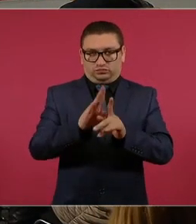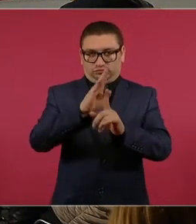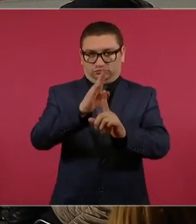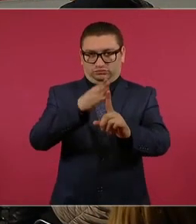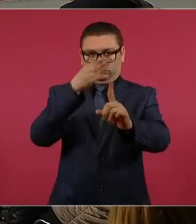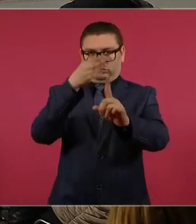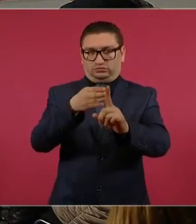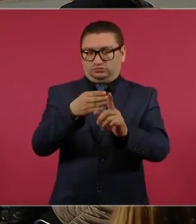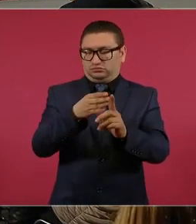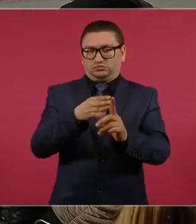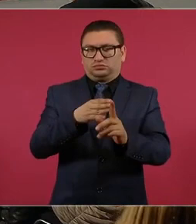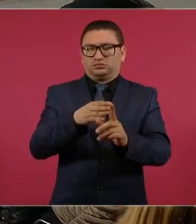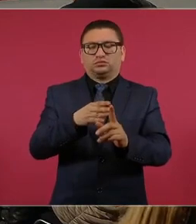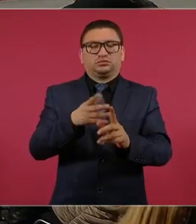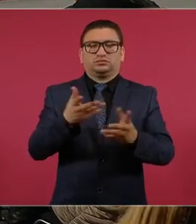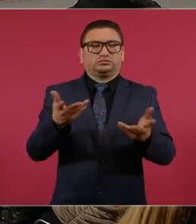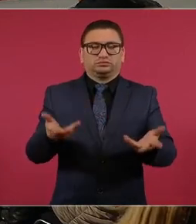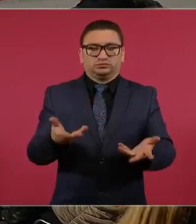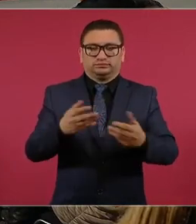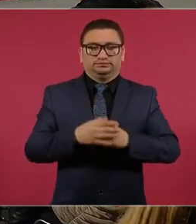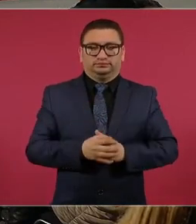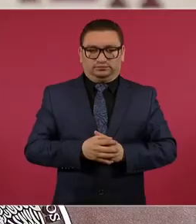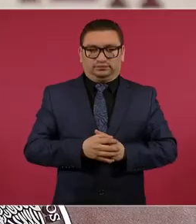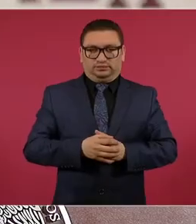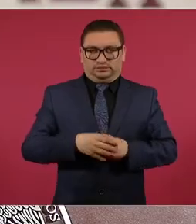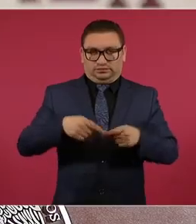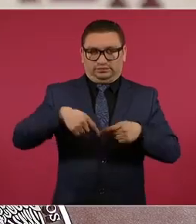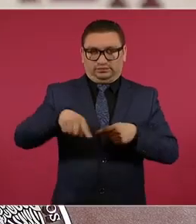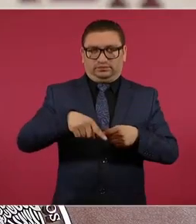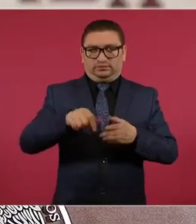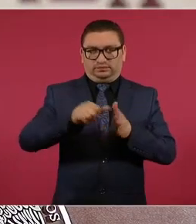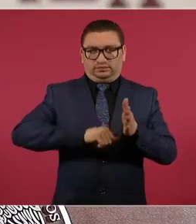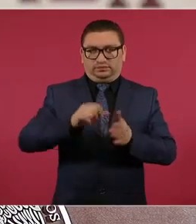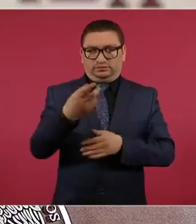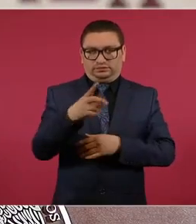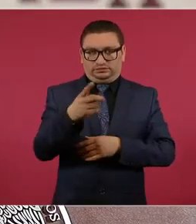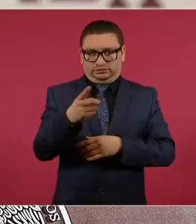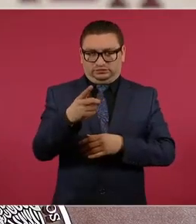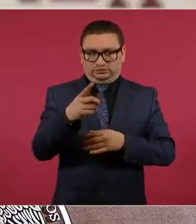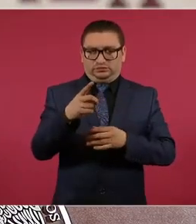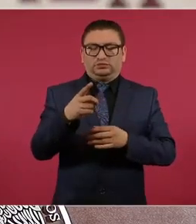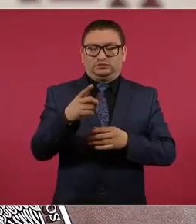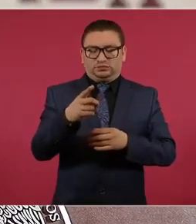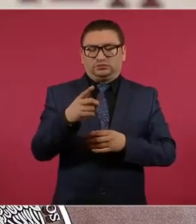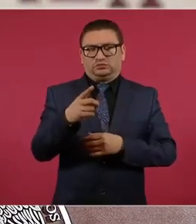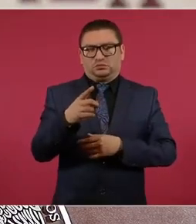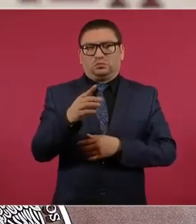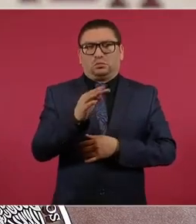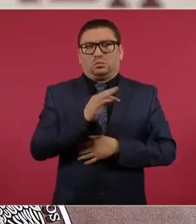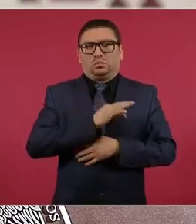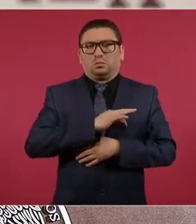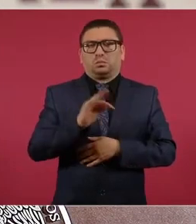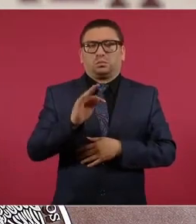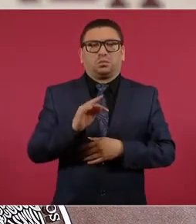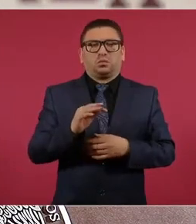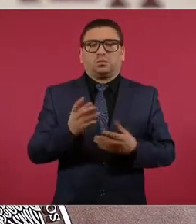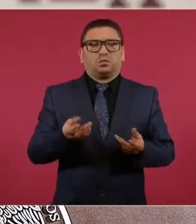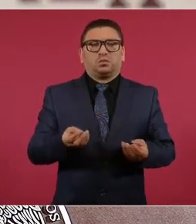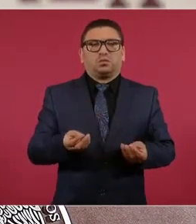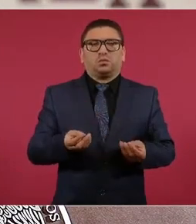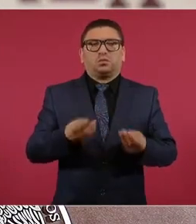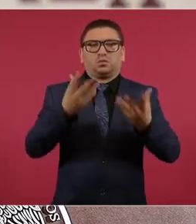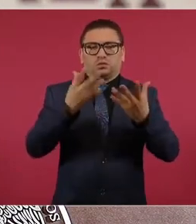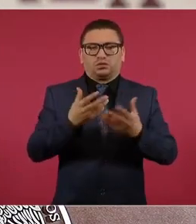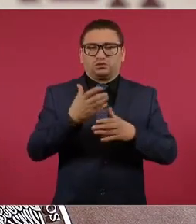en resumen a que en este mes de diciembre se complete el número de